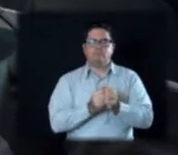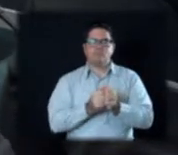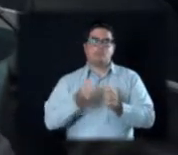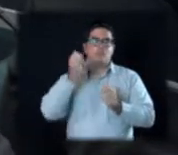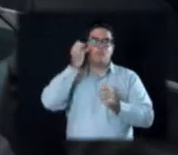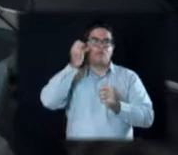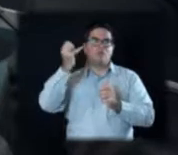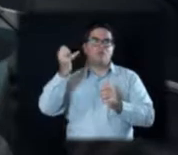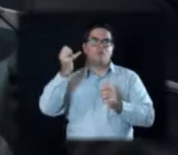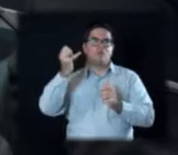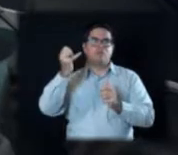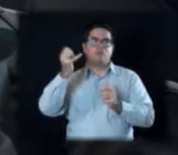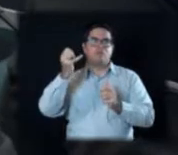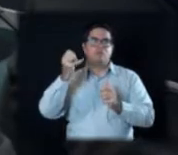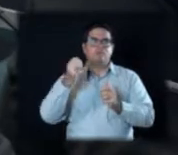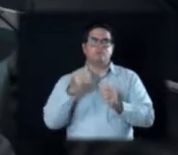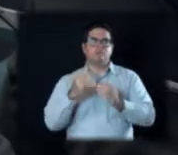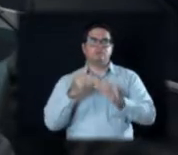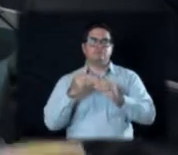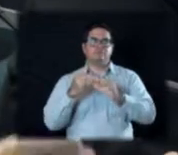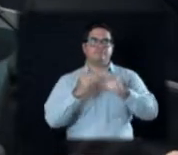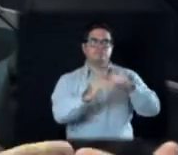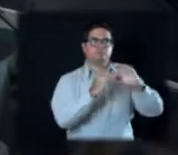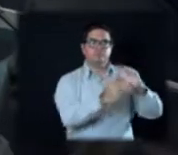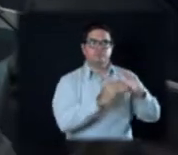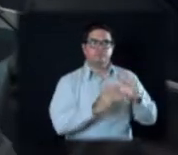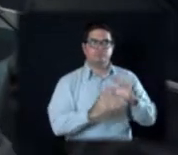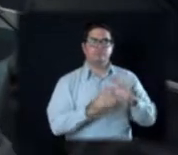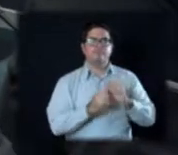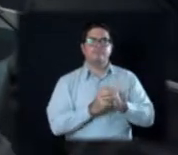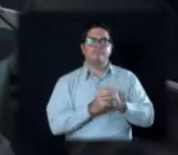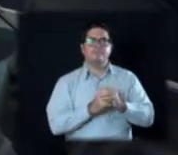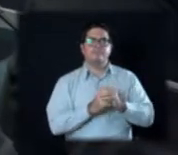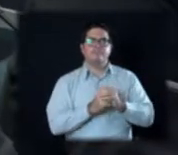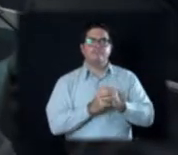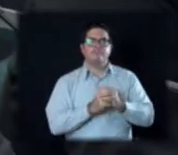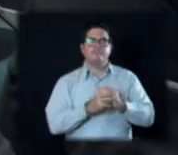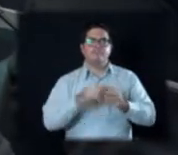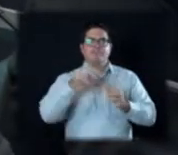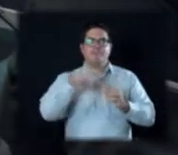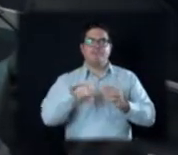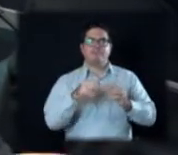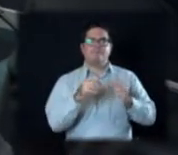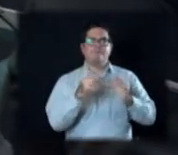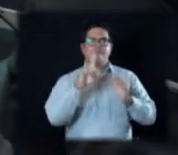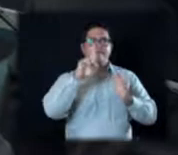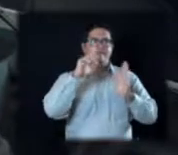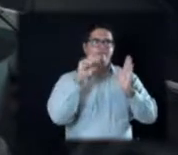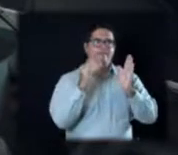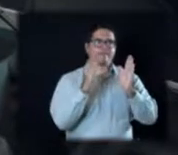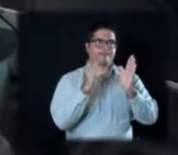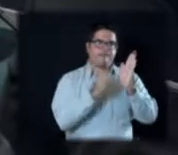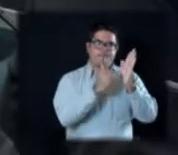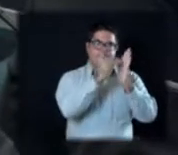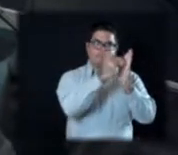facturación. Así que si usted está facturando, se está obligando dinero